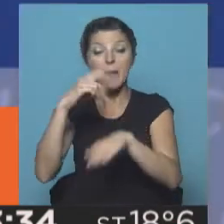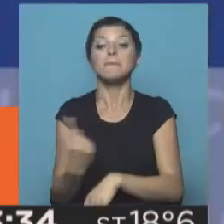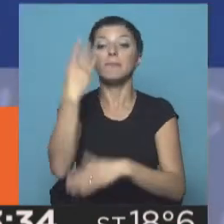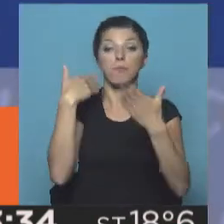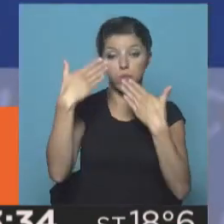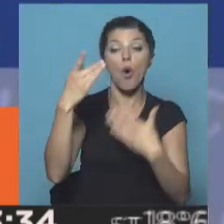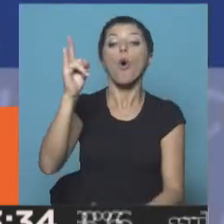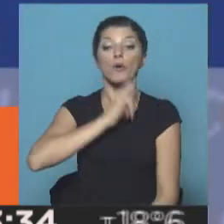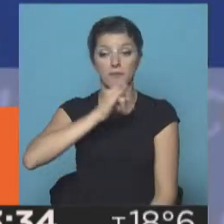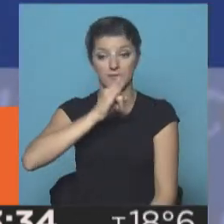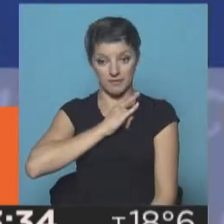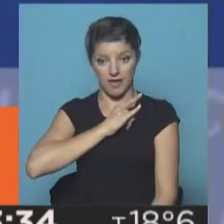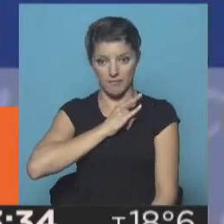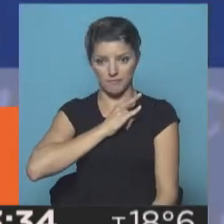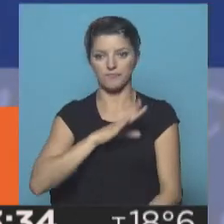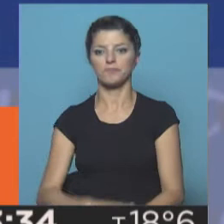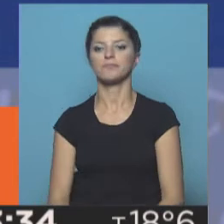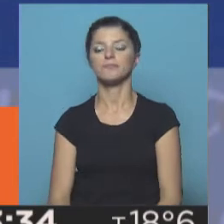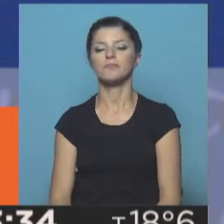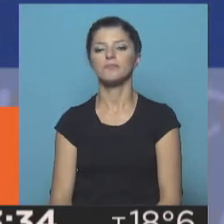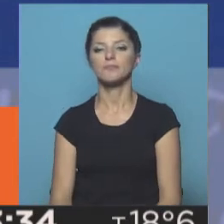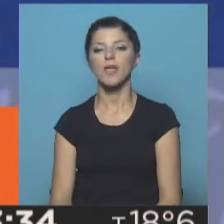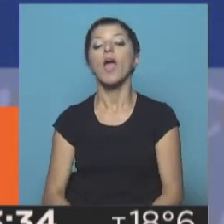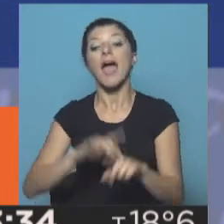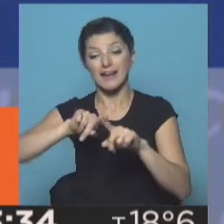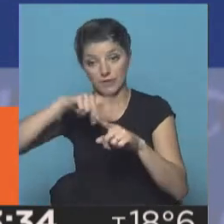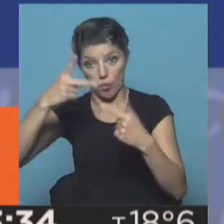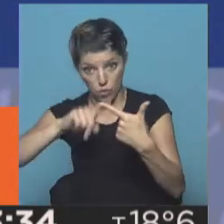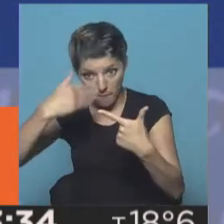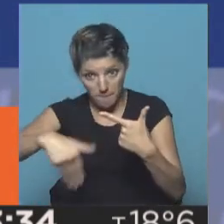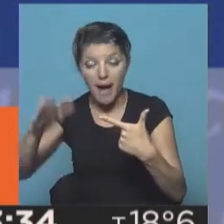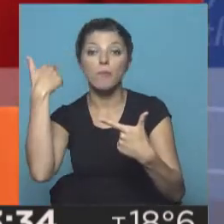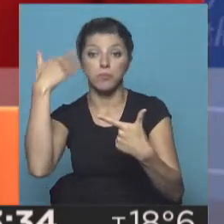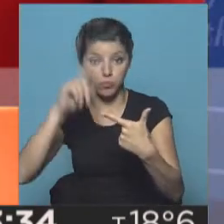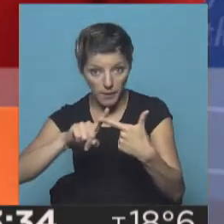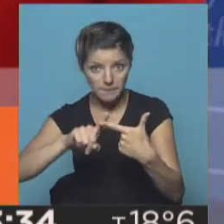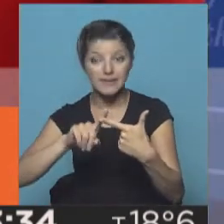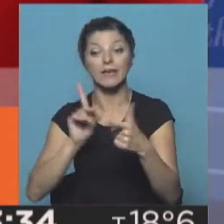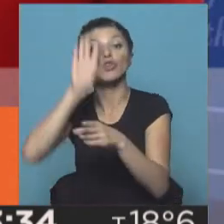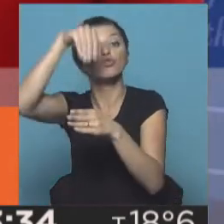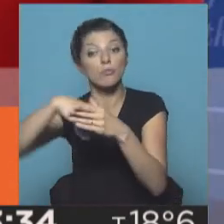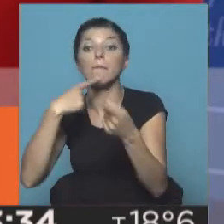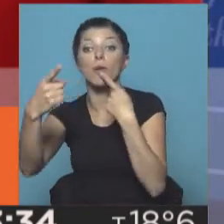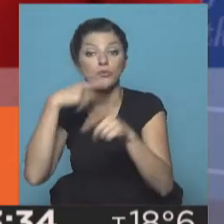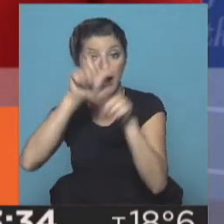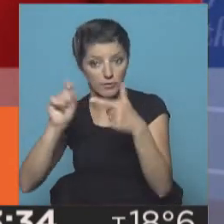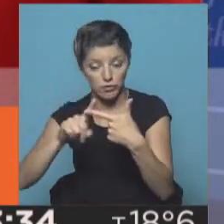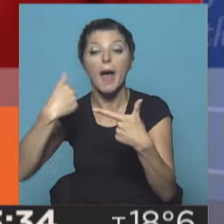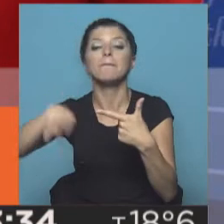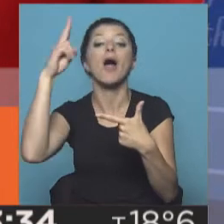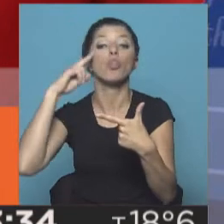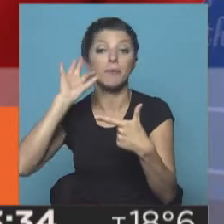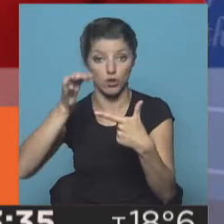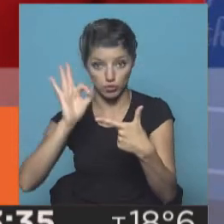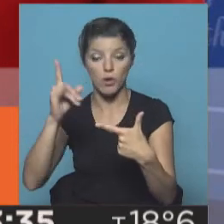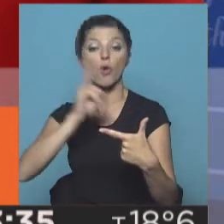de Hofstra. El segundo encuentro, que esta vez incluirá las preguntas de los ciudadanos, se realizará el 9 de octubre en la Universidad de San